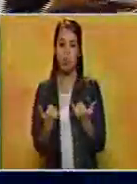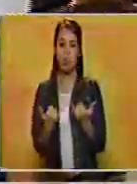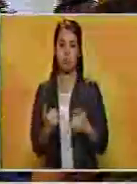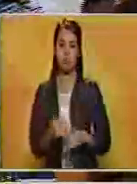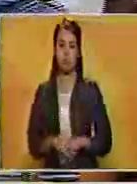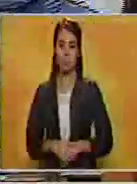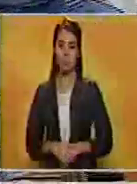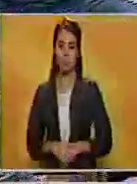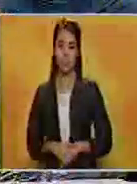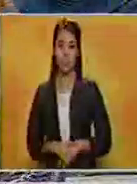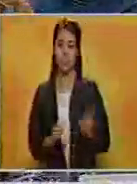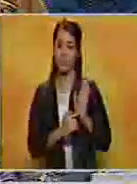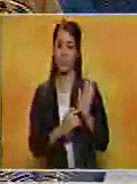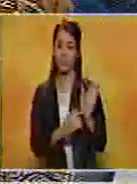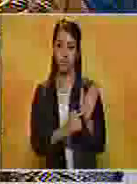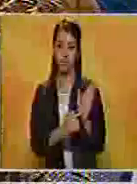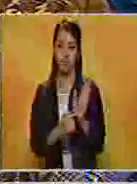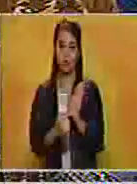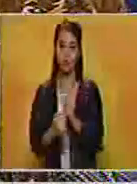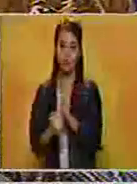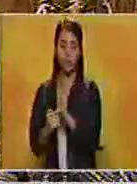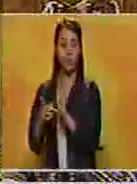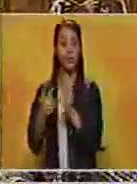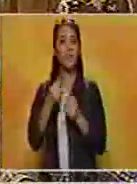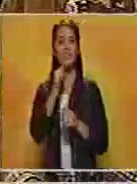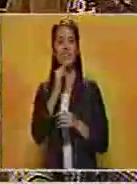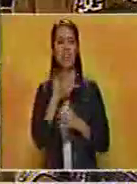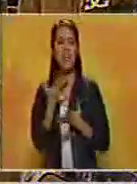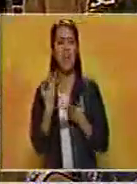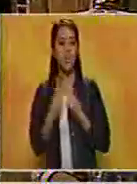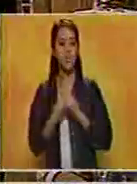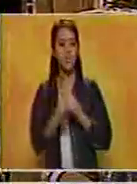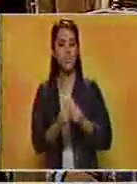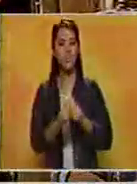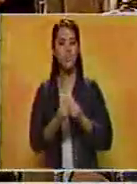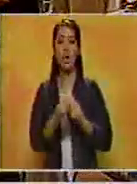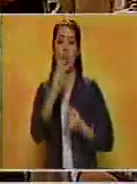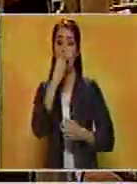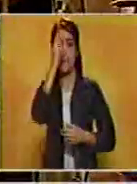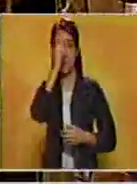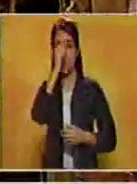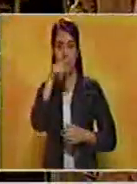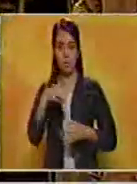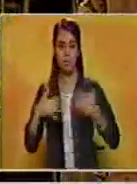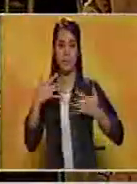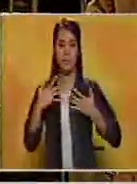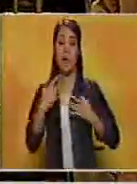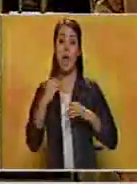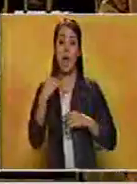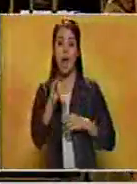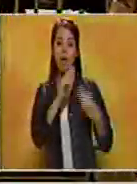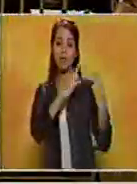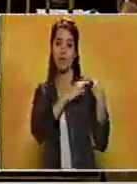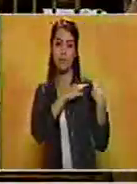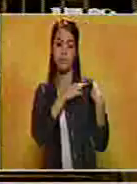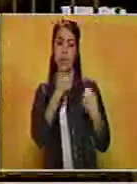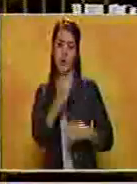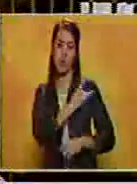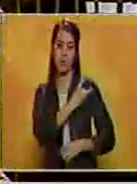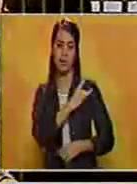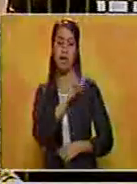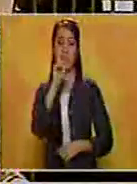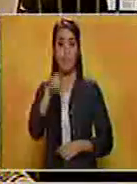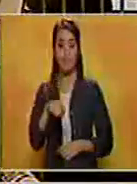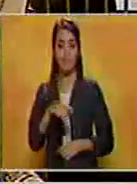través de nuestras imágenes quienes están acompañando a Henry Falcón en este acto. Pueden ver que hay representantes de universidades,